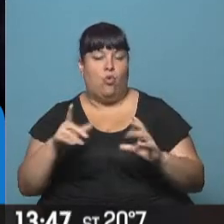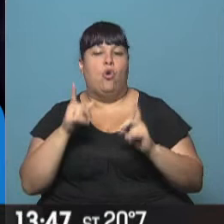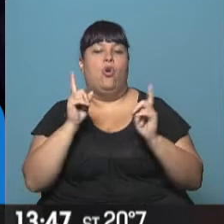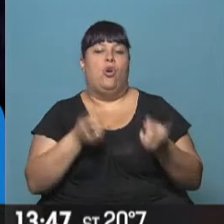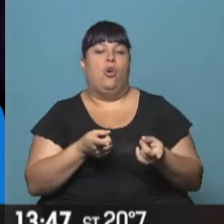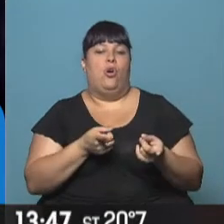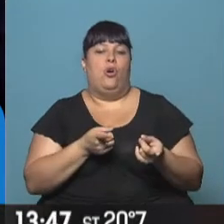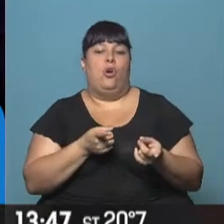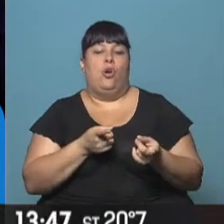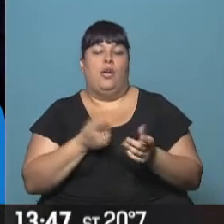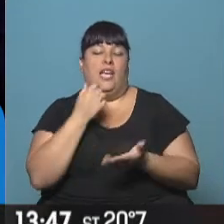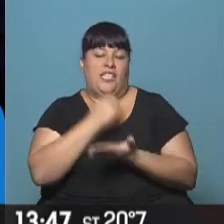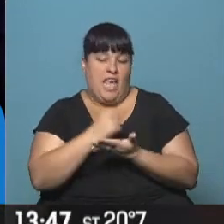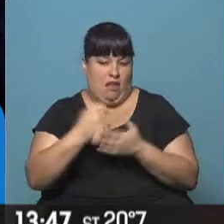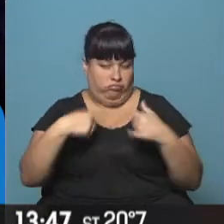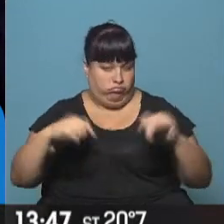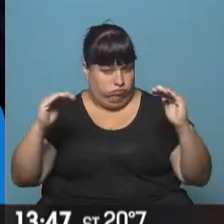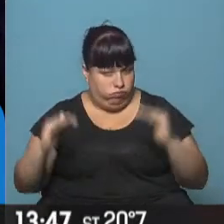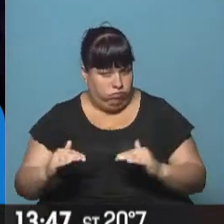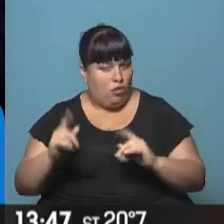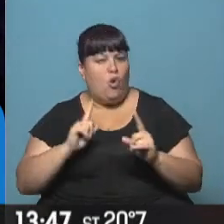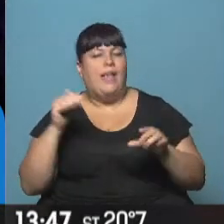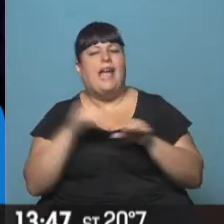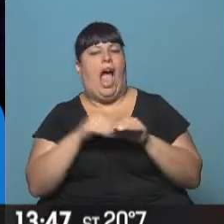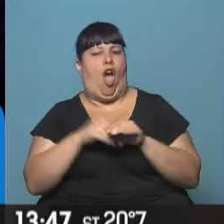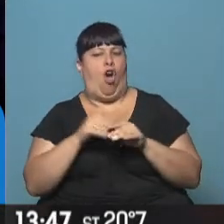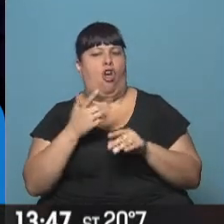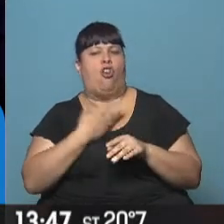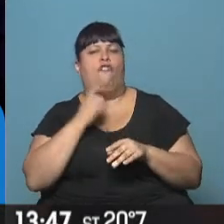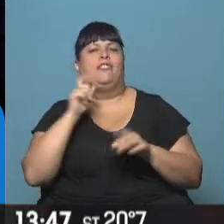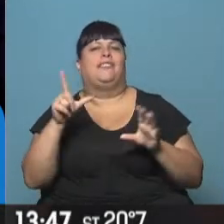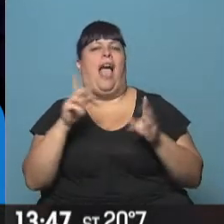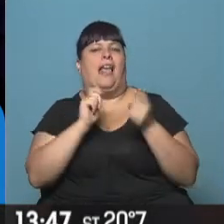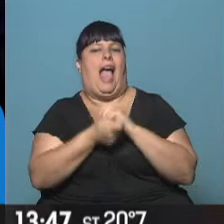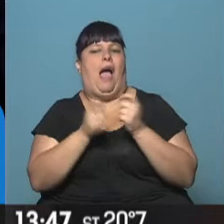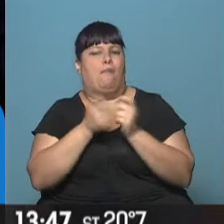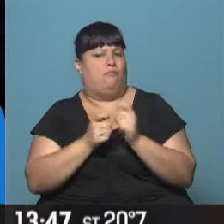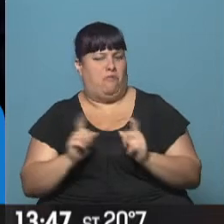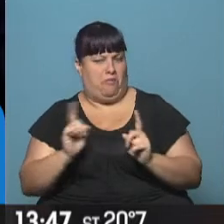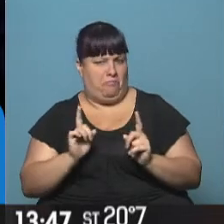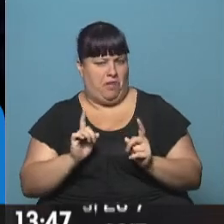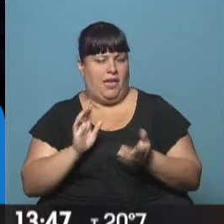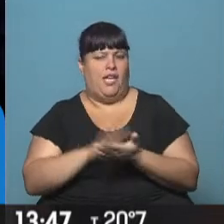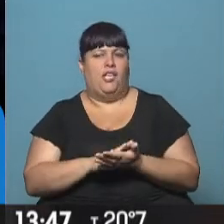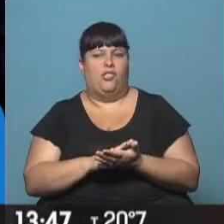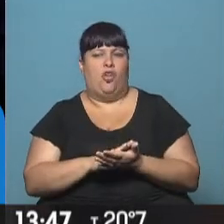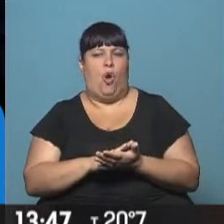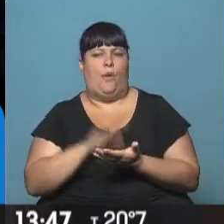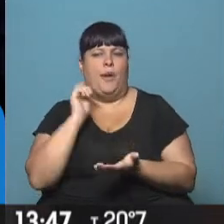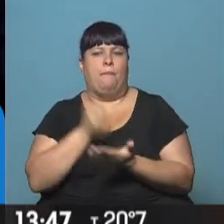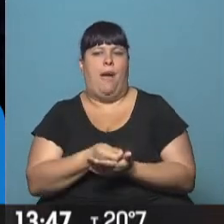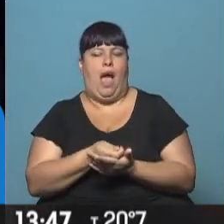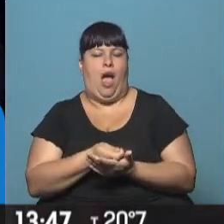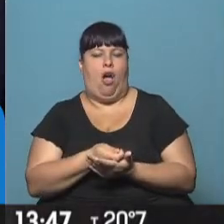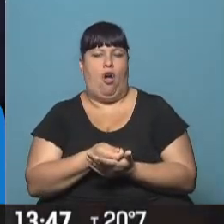y sellos. No hay un ahorro fiscal con el cambio de las modificaciones del